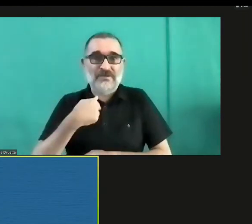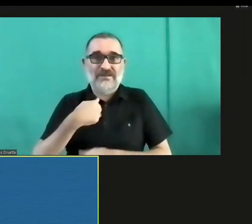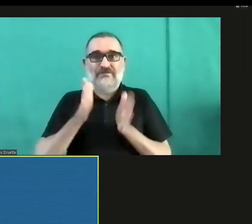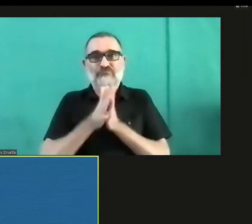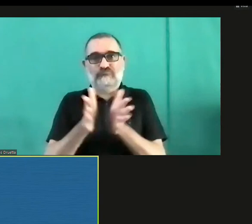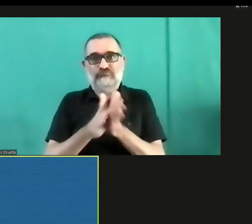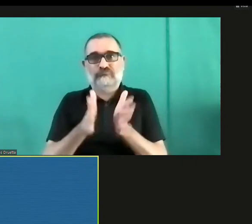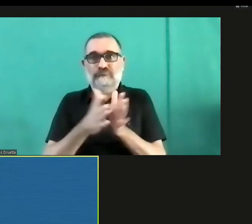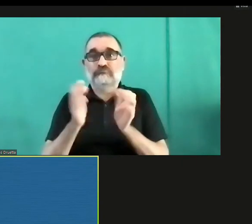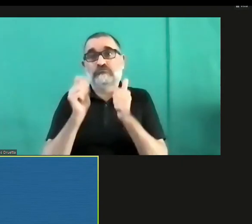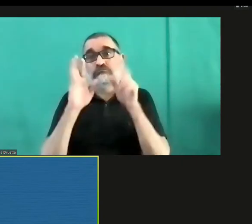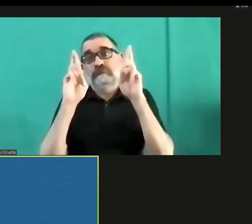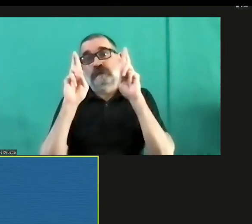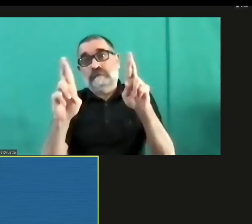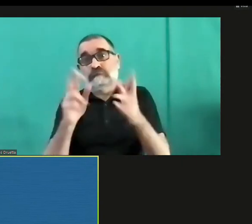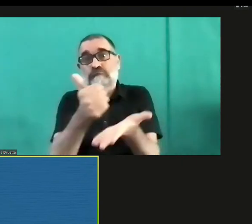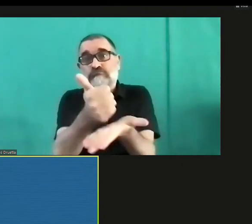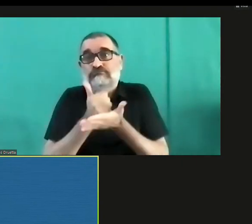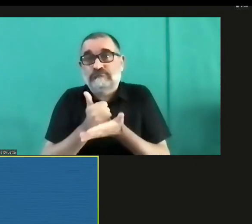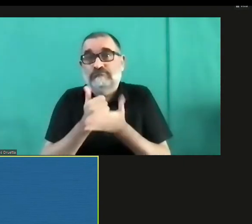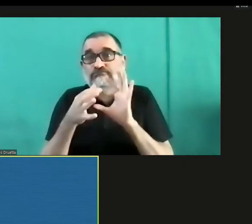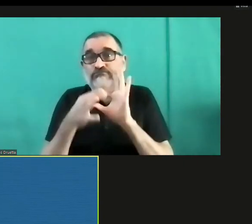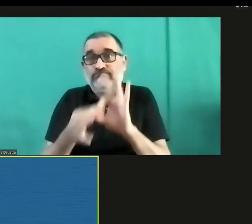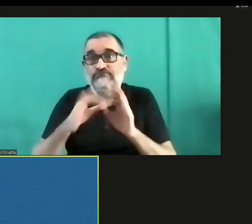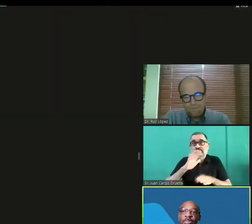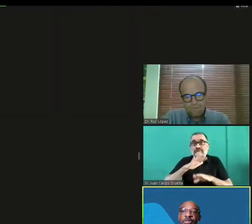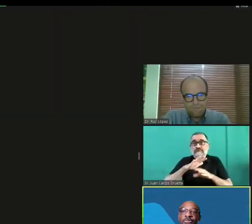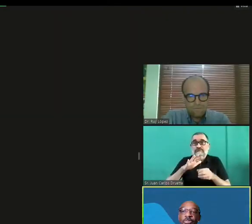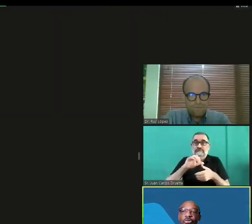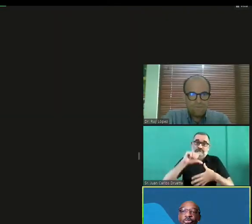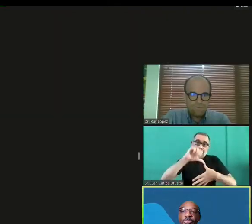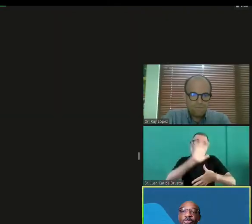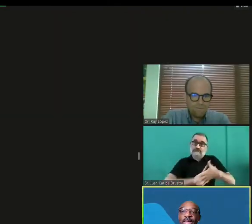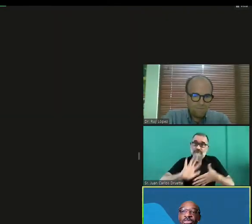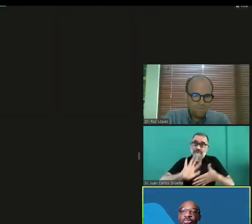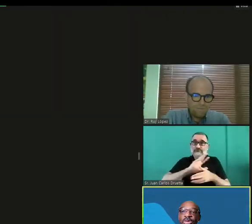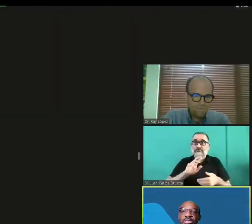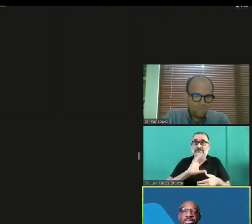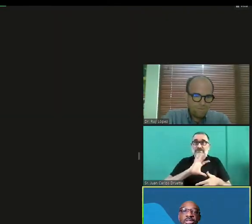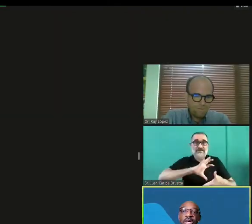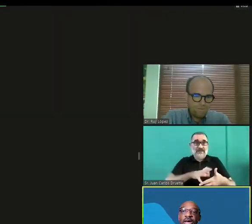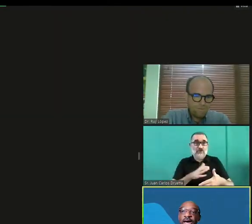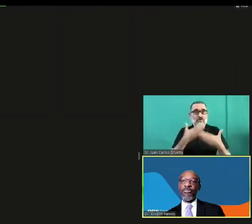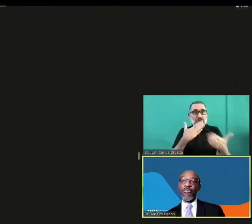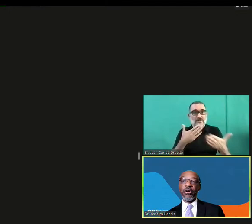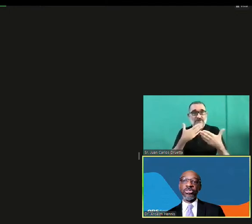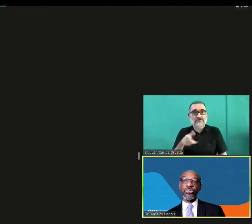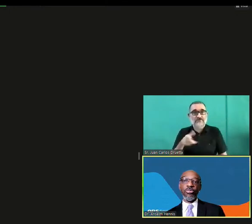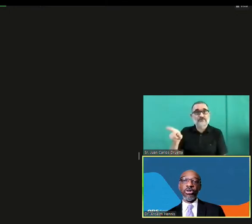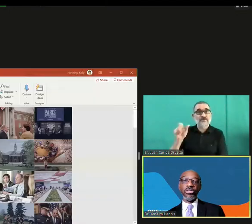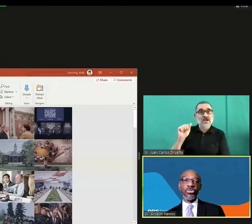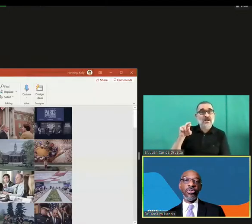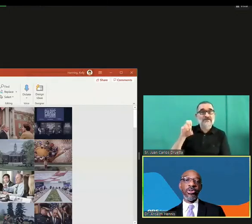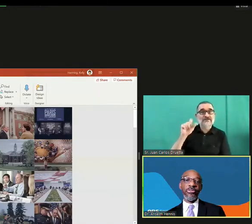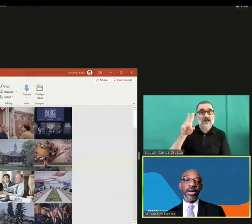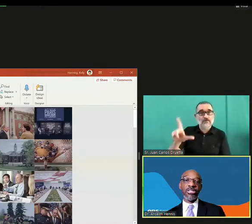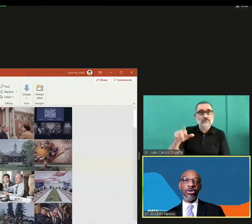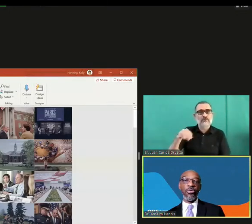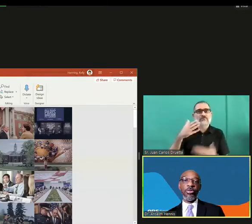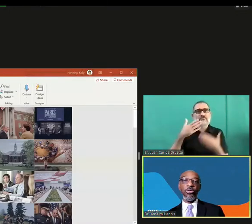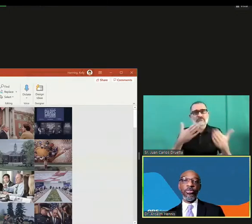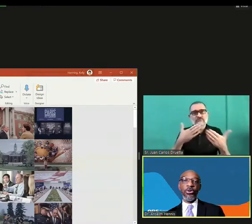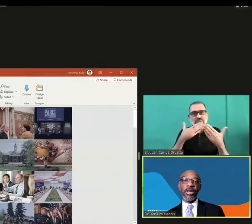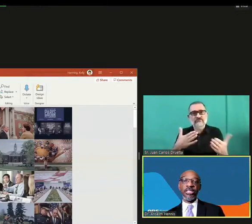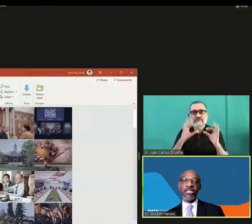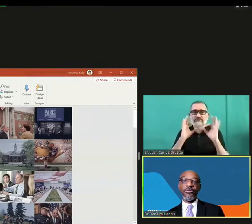explicar esta situación en méxico ahora quiero pasar la palabra la doctora que eligen el nivel del